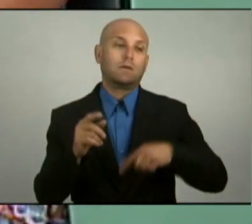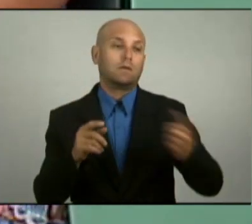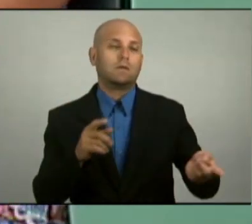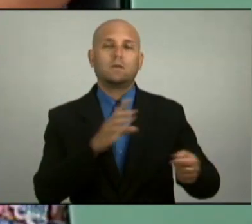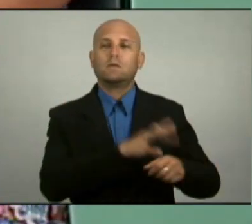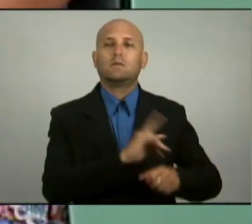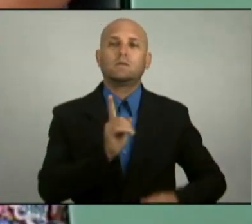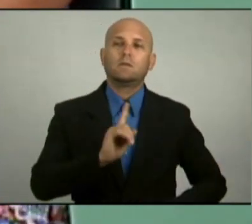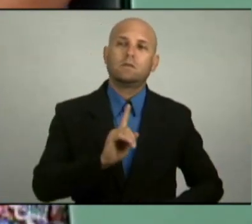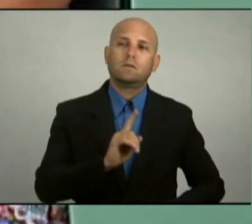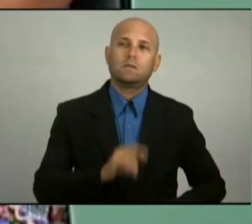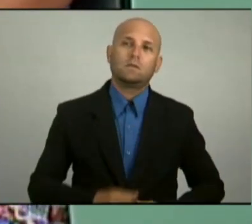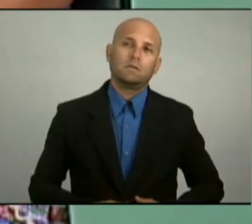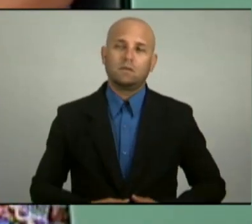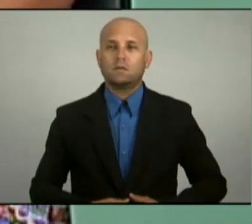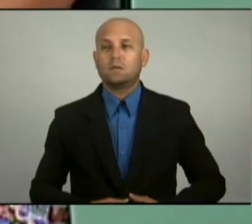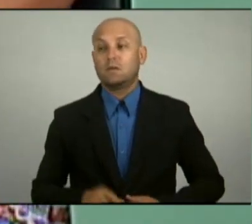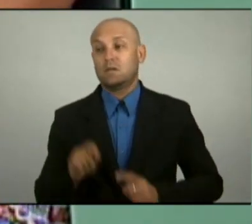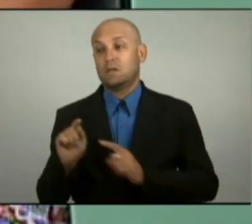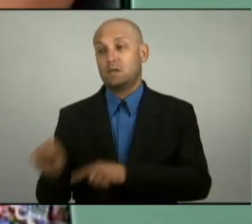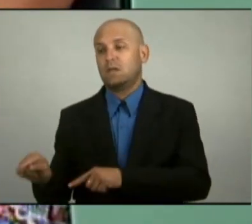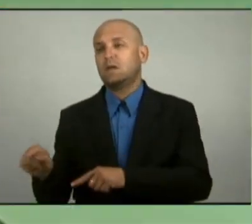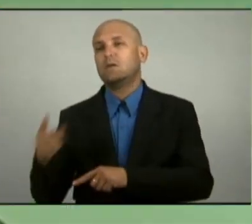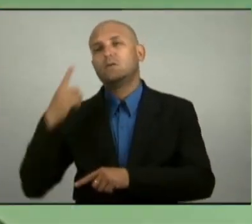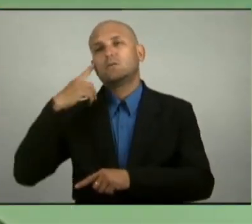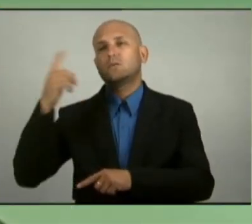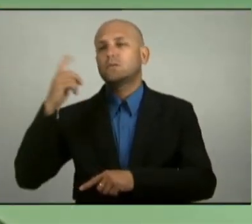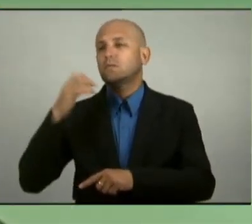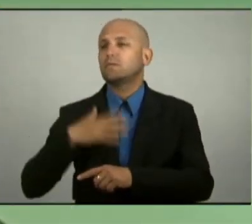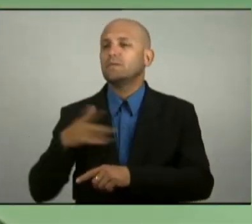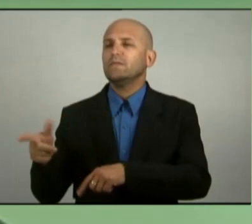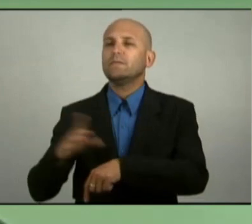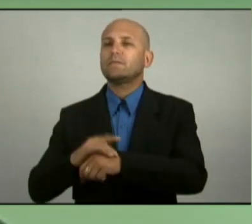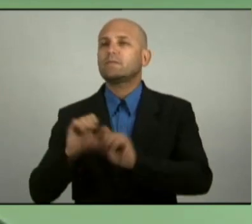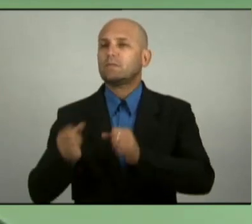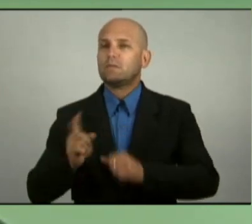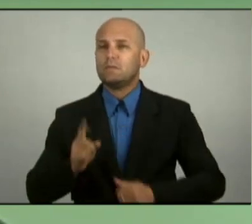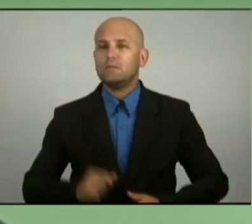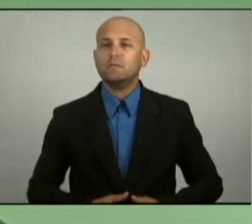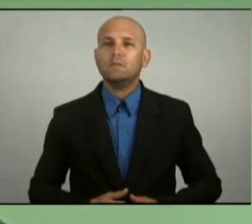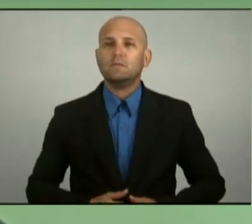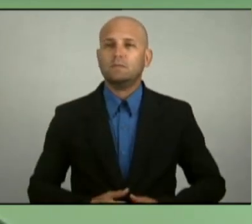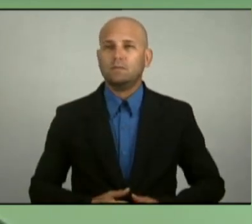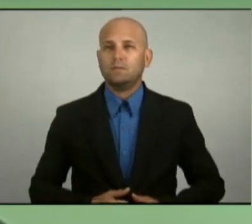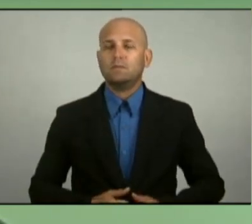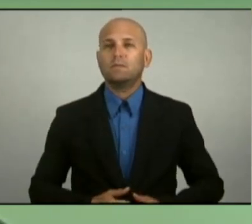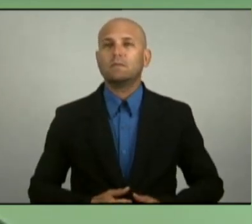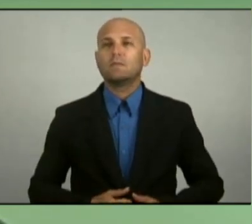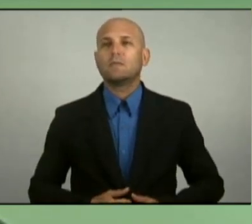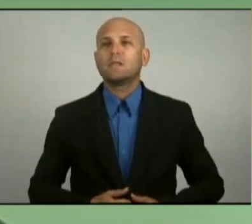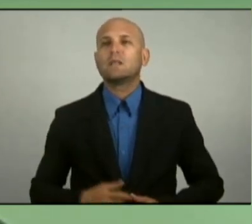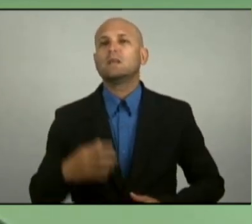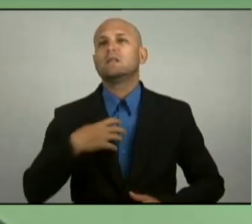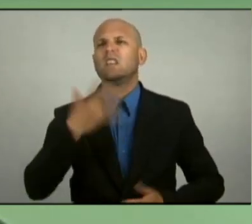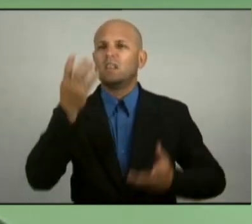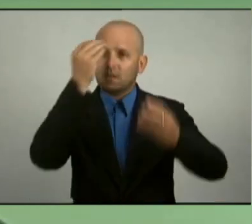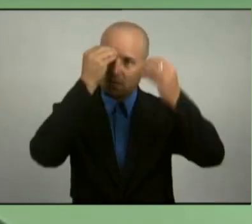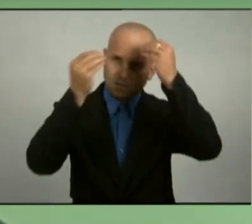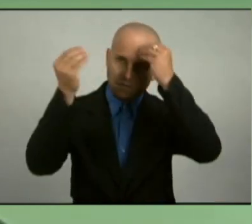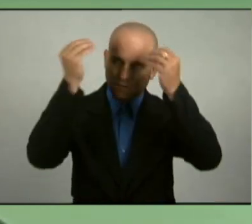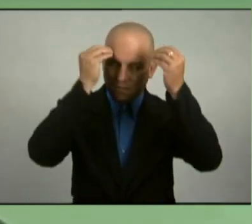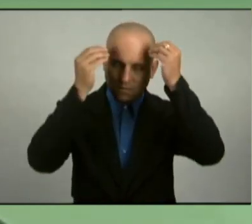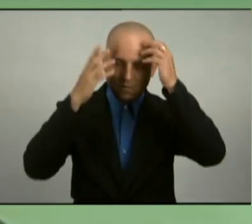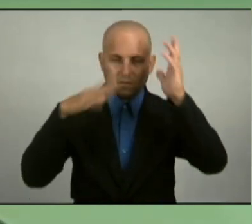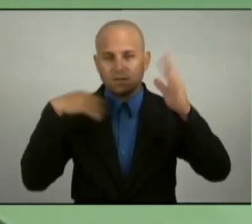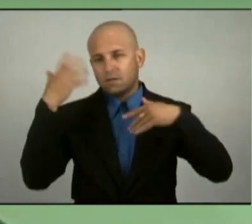a ot No necesariamente pueden no estar asociado a una enfermedad y como bien decías a veces eh tiene relación con el estrés tiene